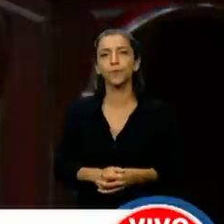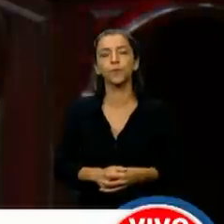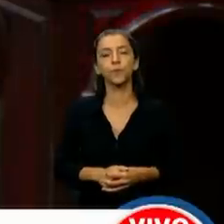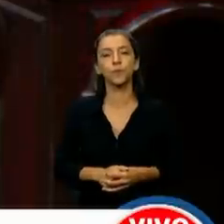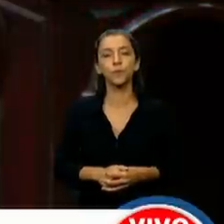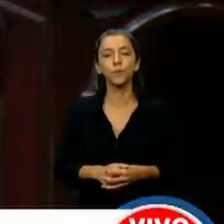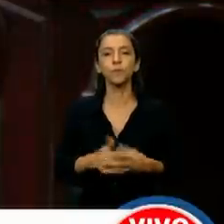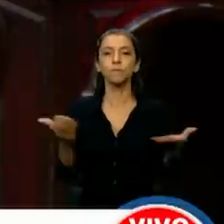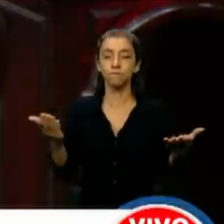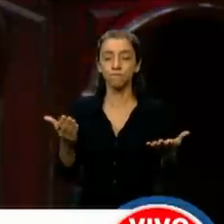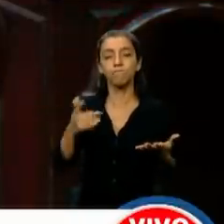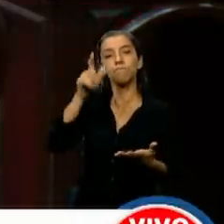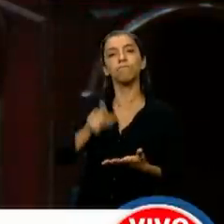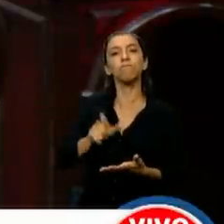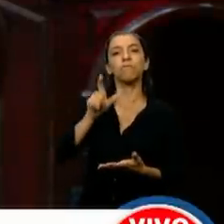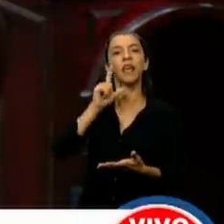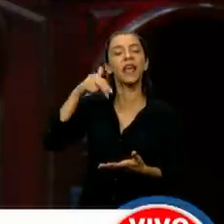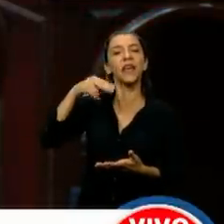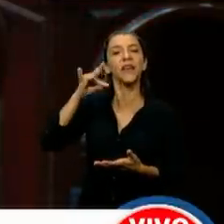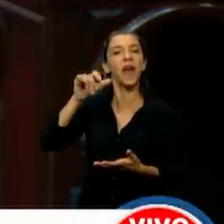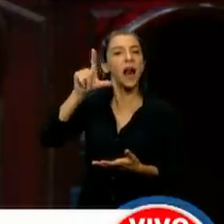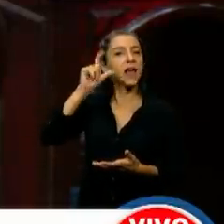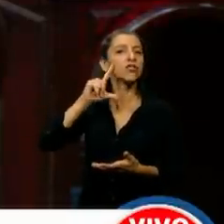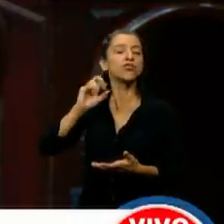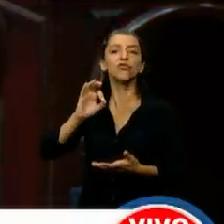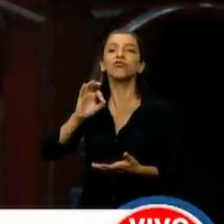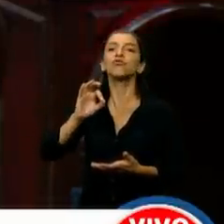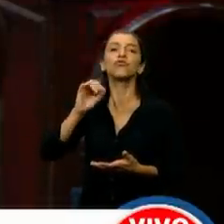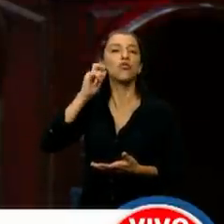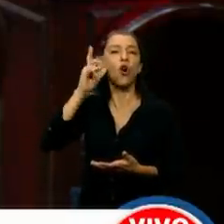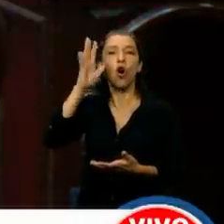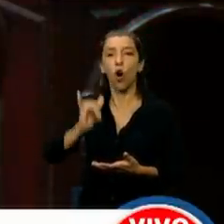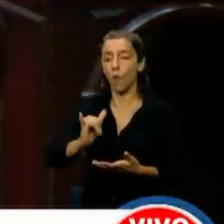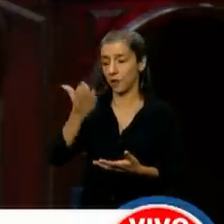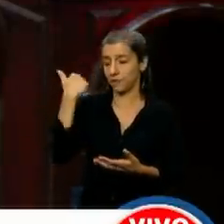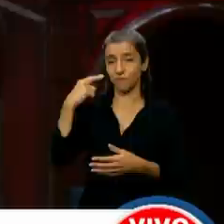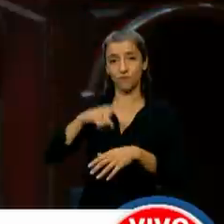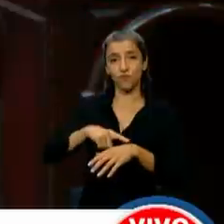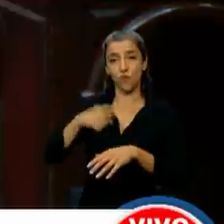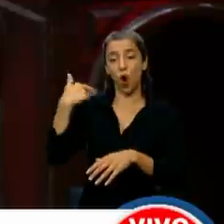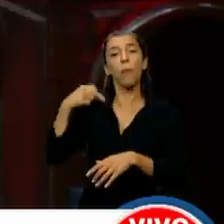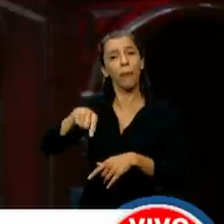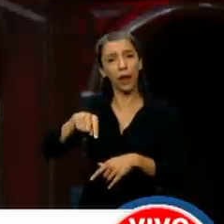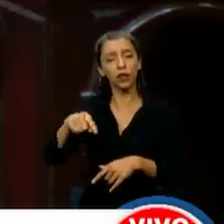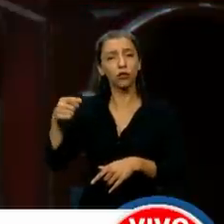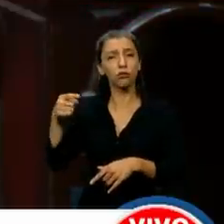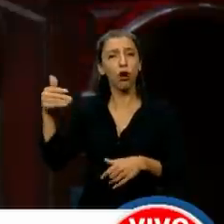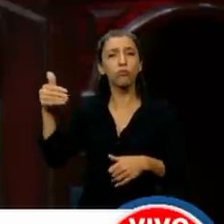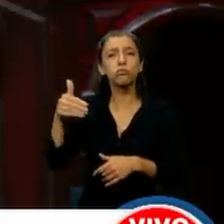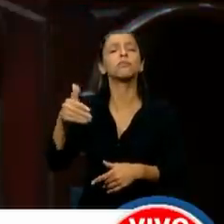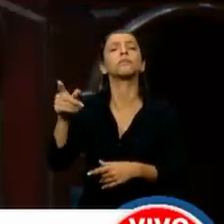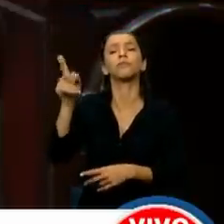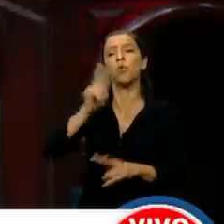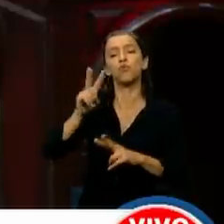indalecio gómez alguien que supo transitar estos pasillos para lograr que se aprobara una ley de su